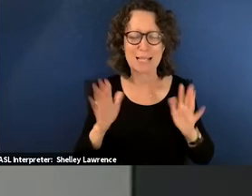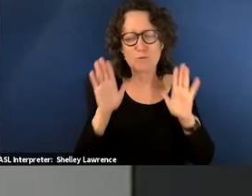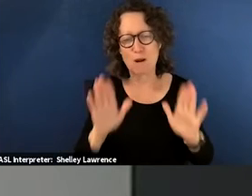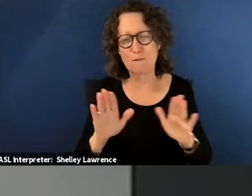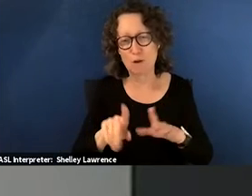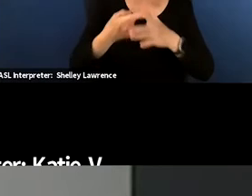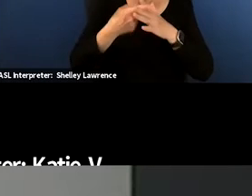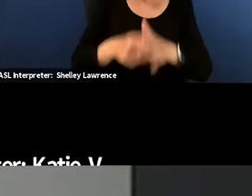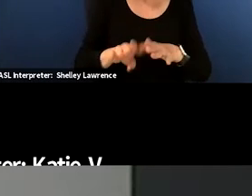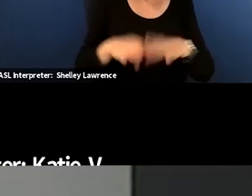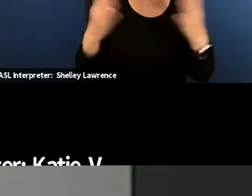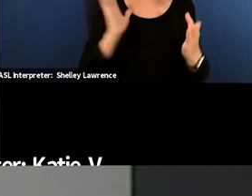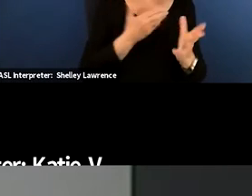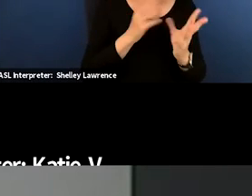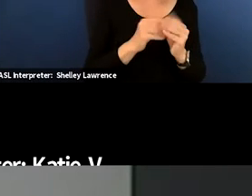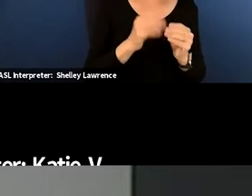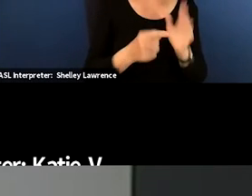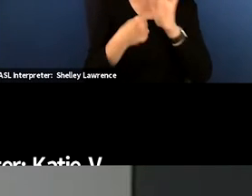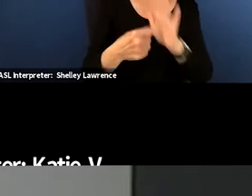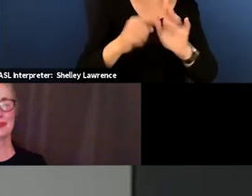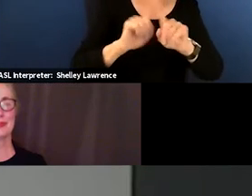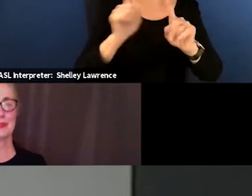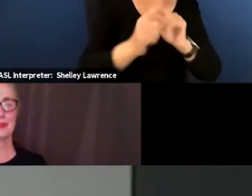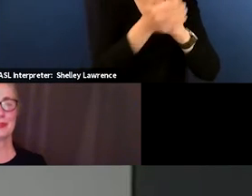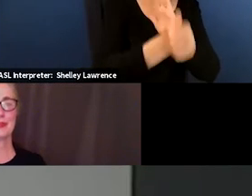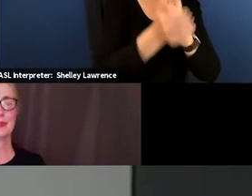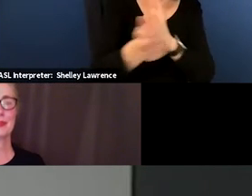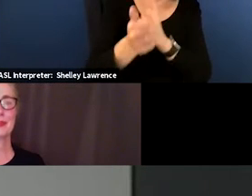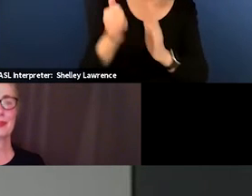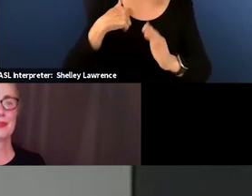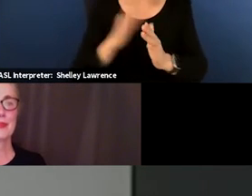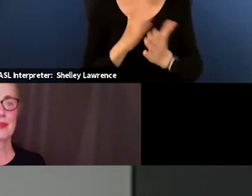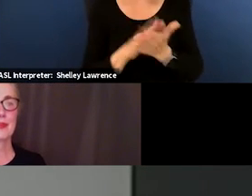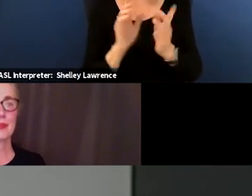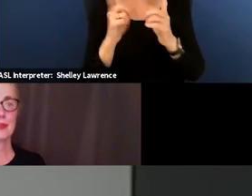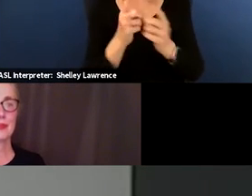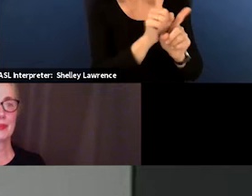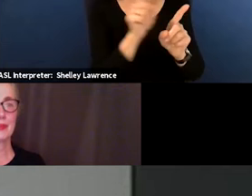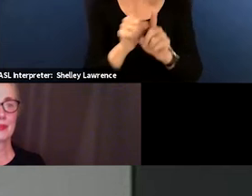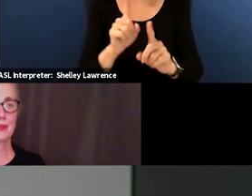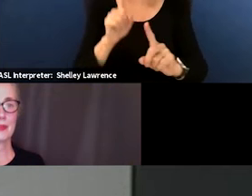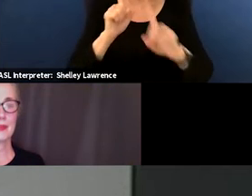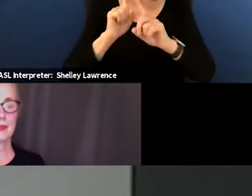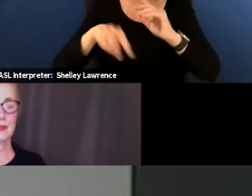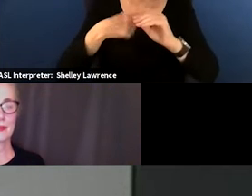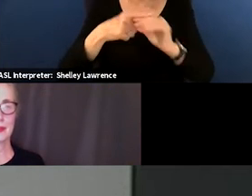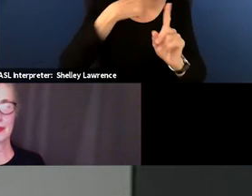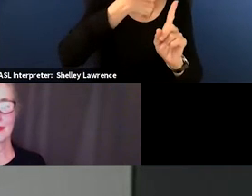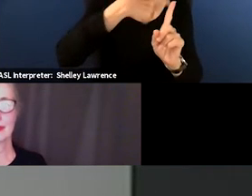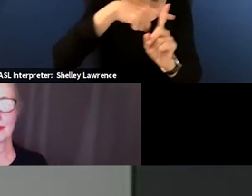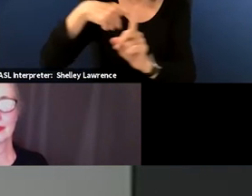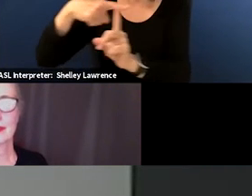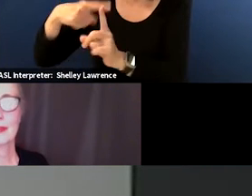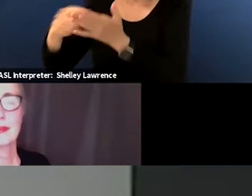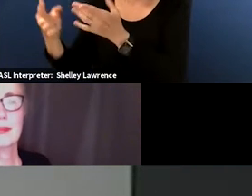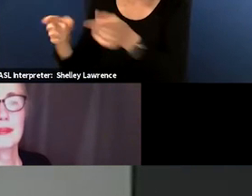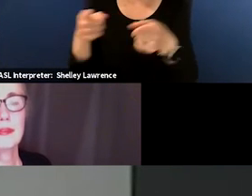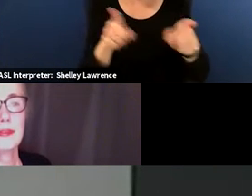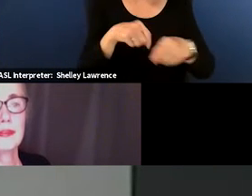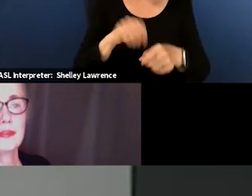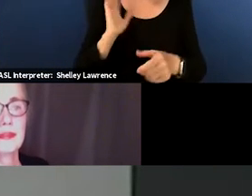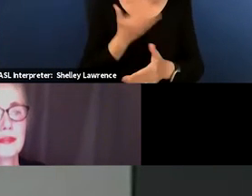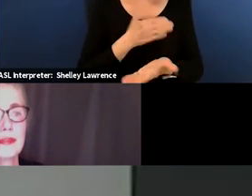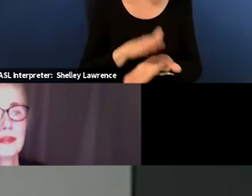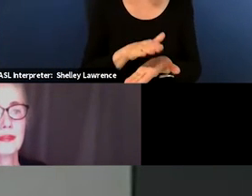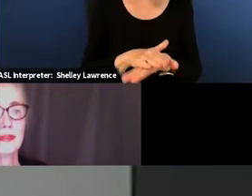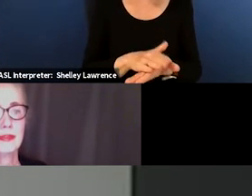Es maravilloso mostrar el talento que tenemos en el distrito y también hablar acerca de las cosas positivas que